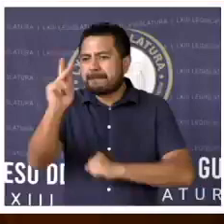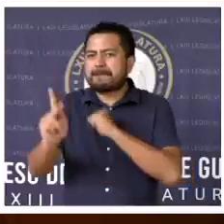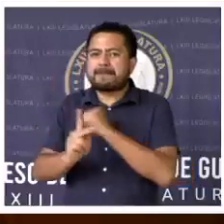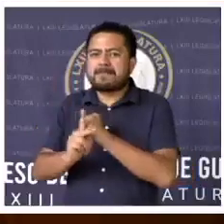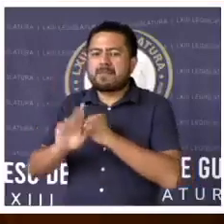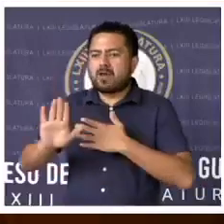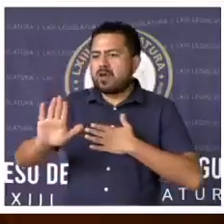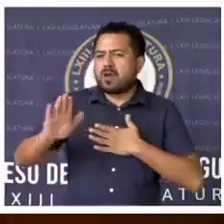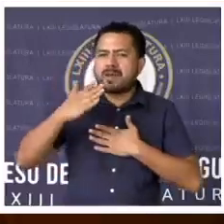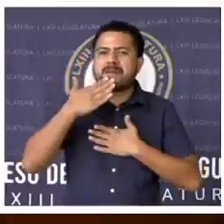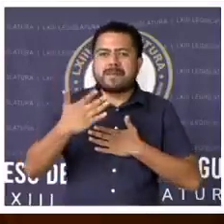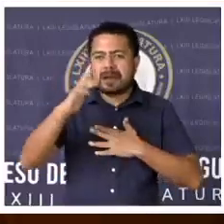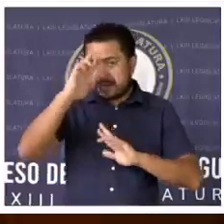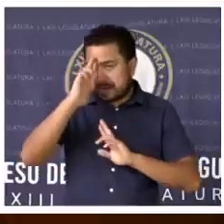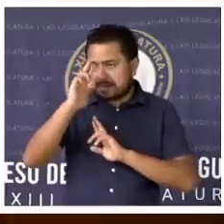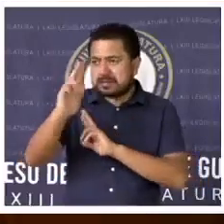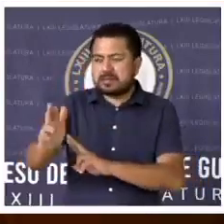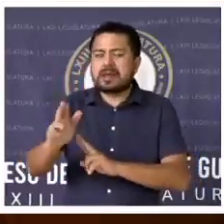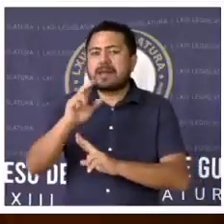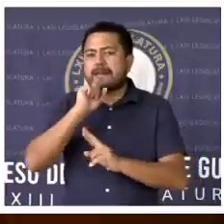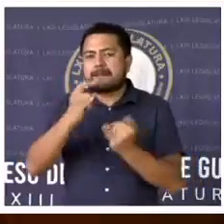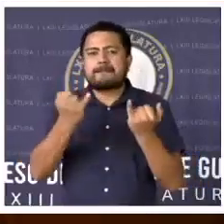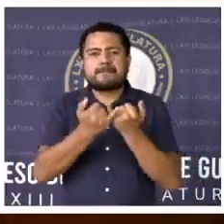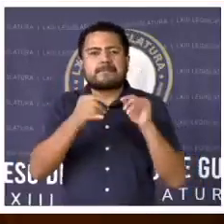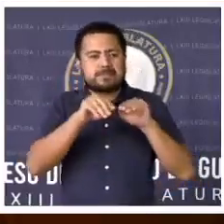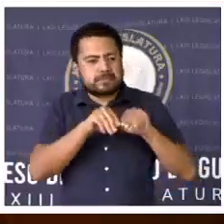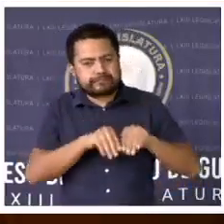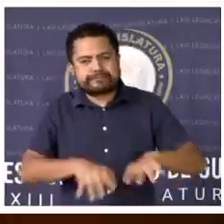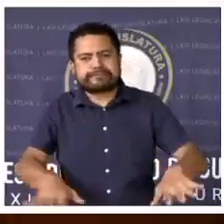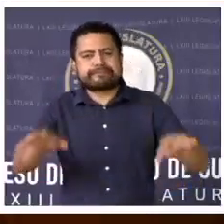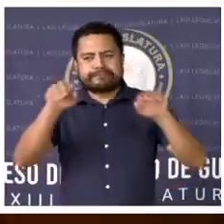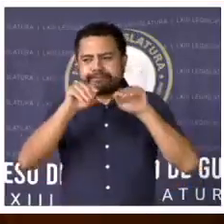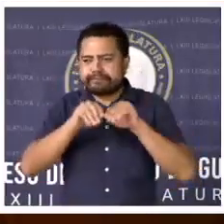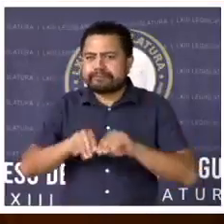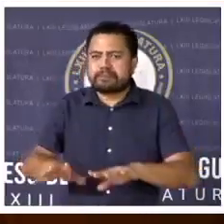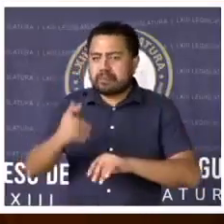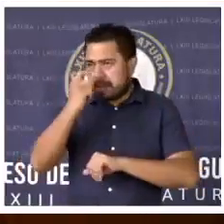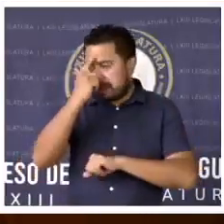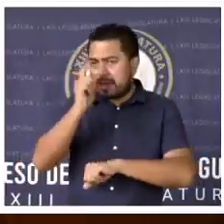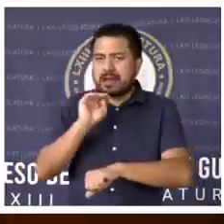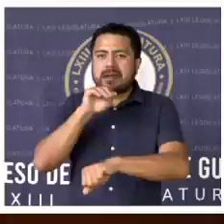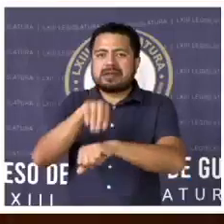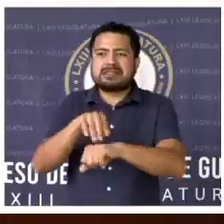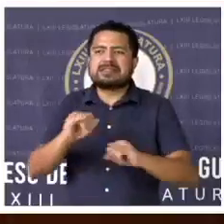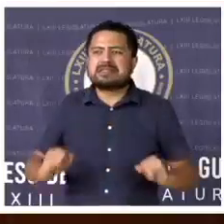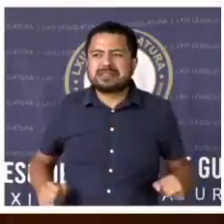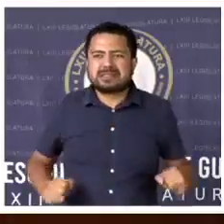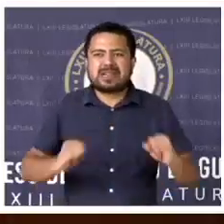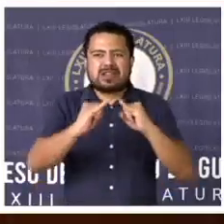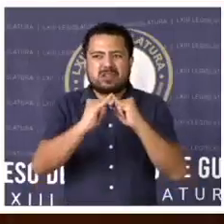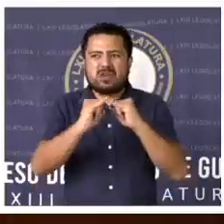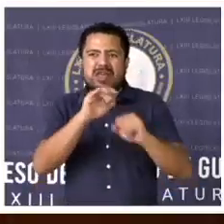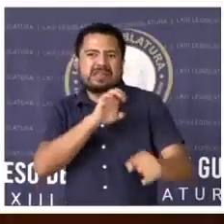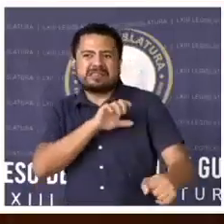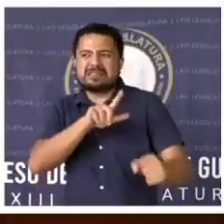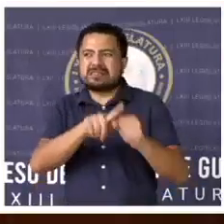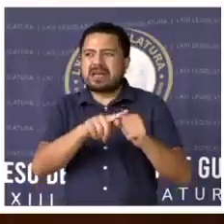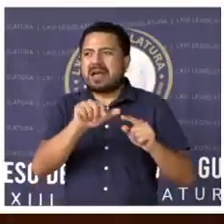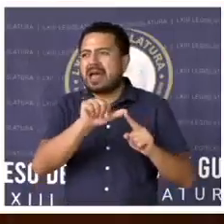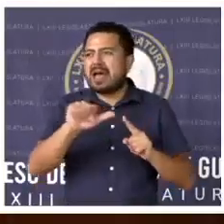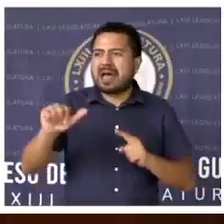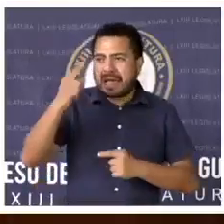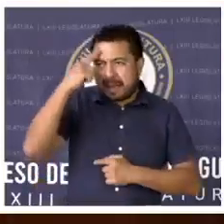comprometiéndose a respetarlos y promoverlos y a crear instituciones especializadas